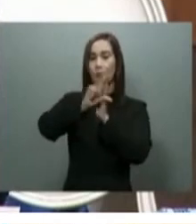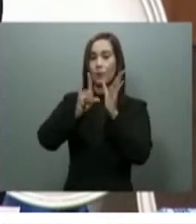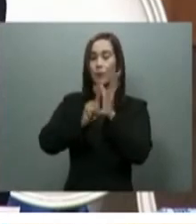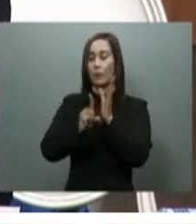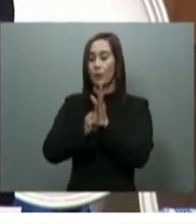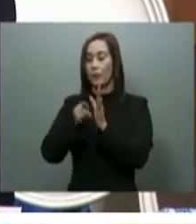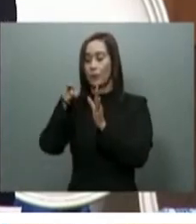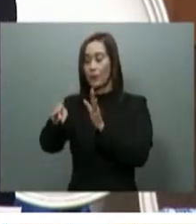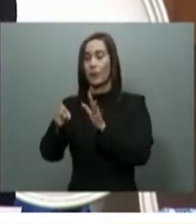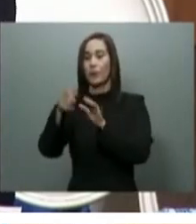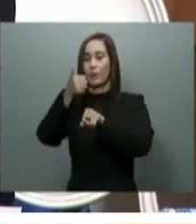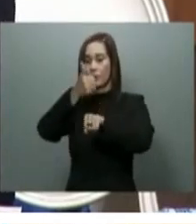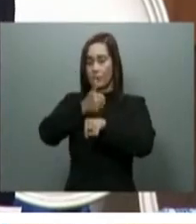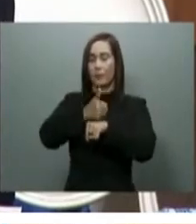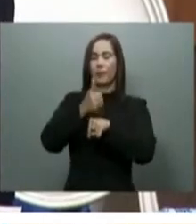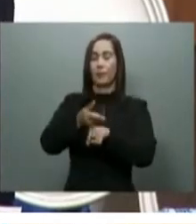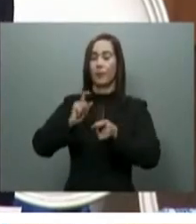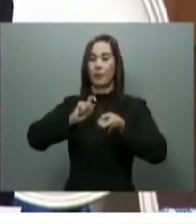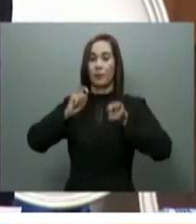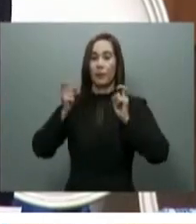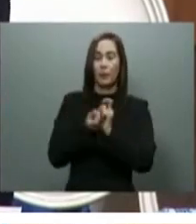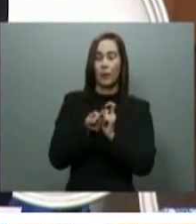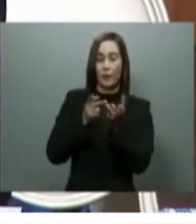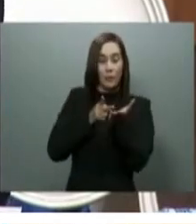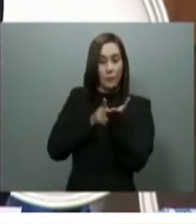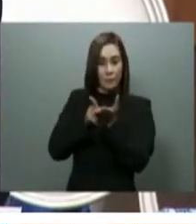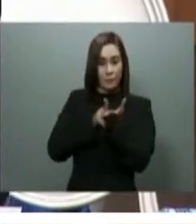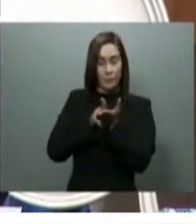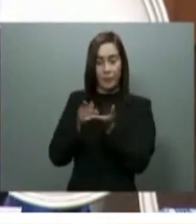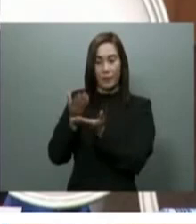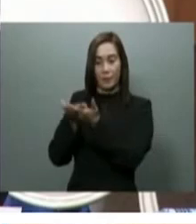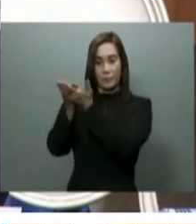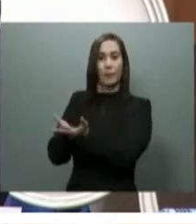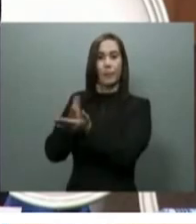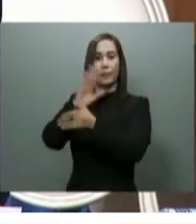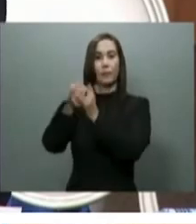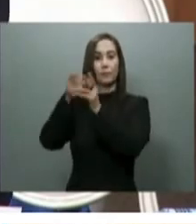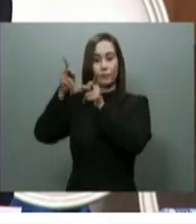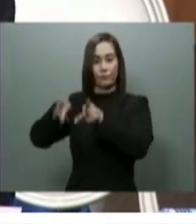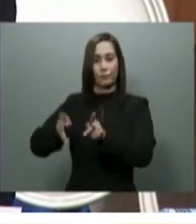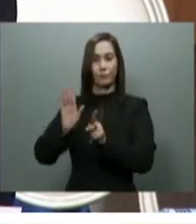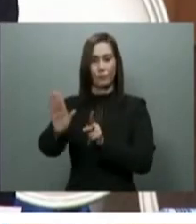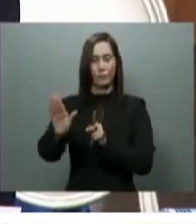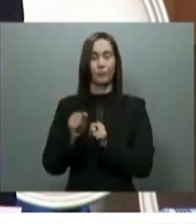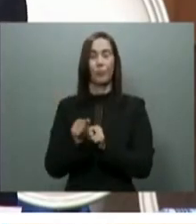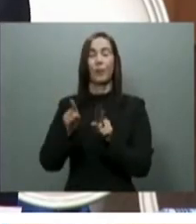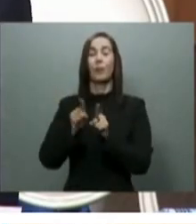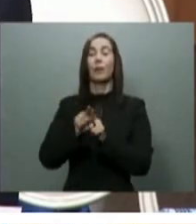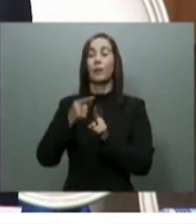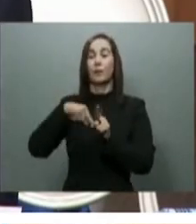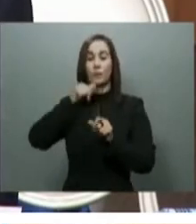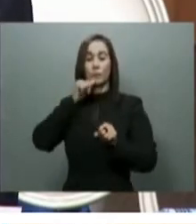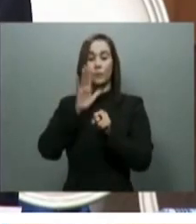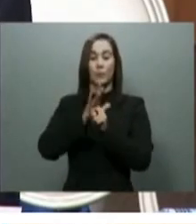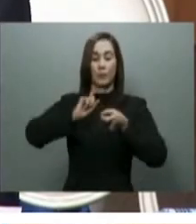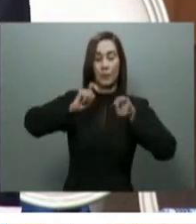semana pasada que él no había ido a ninguna de las reuniones del diálogo. Pero hoy fue de manera puntual